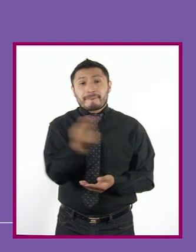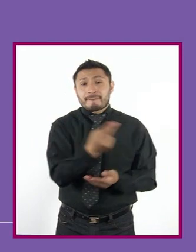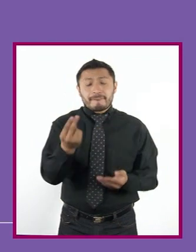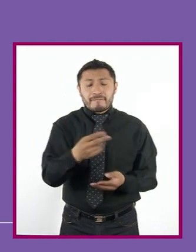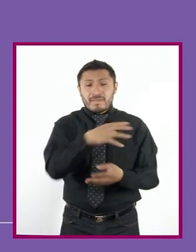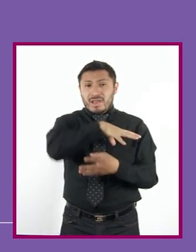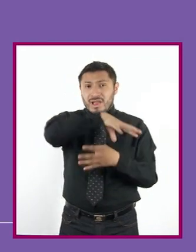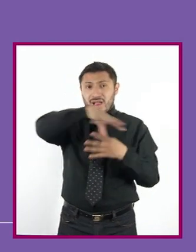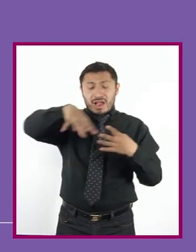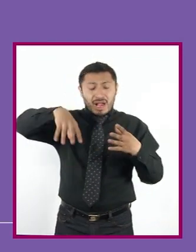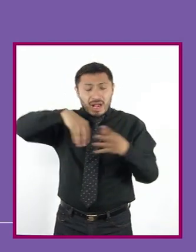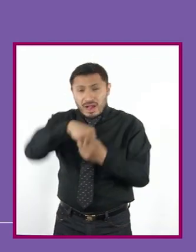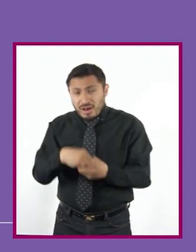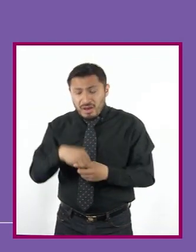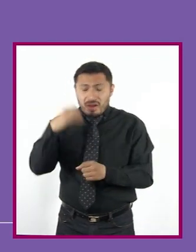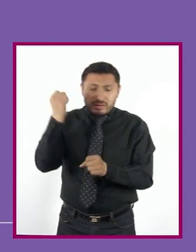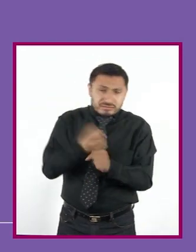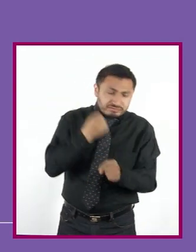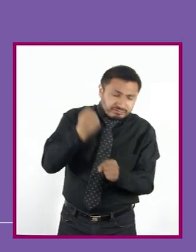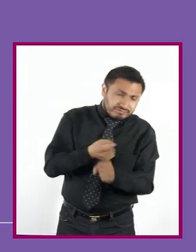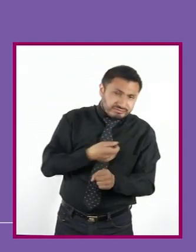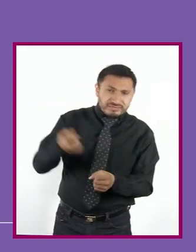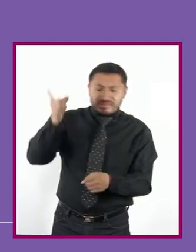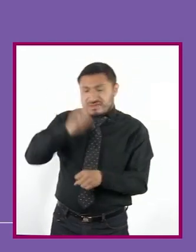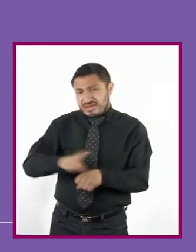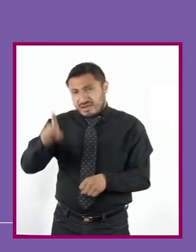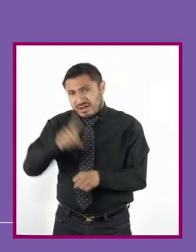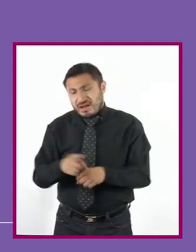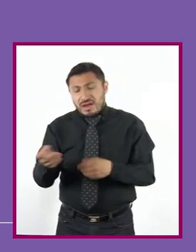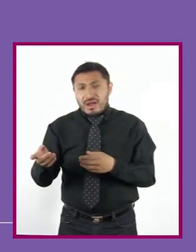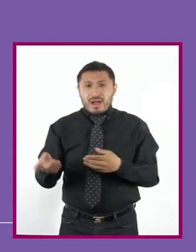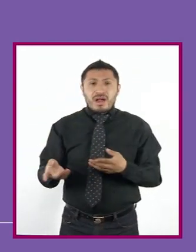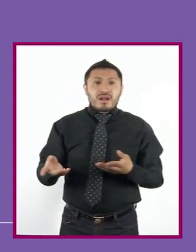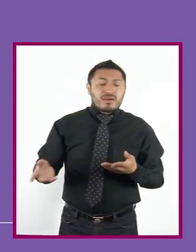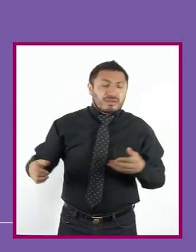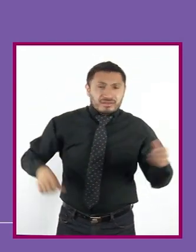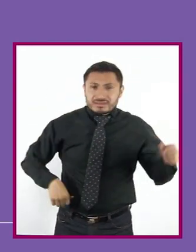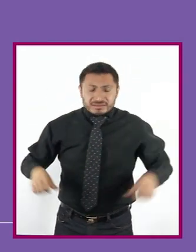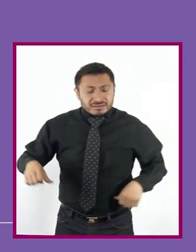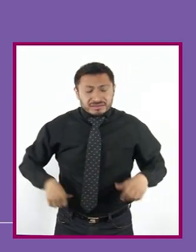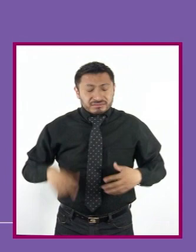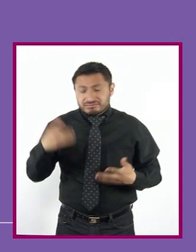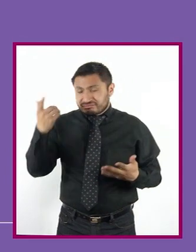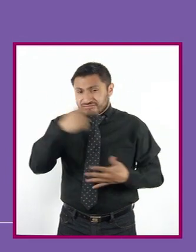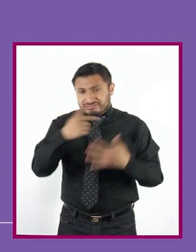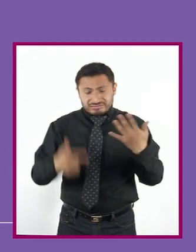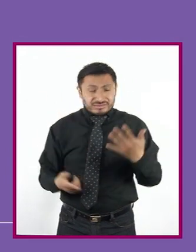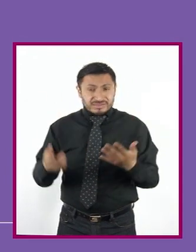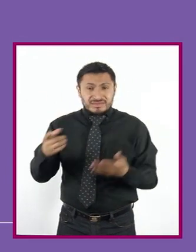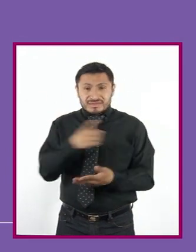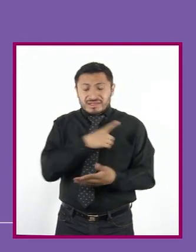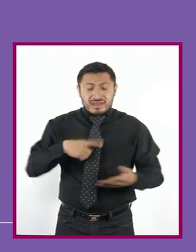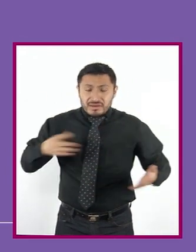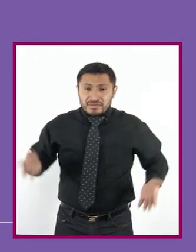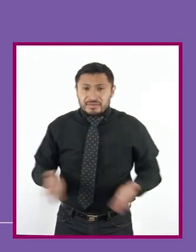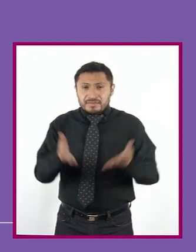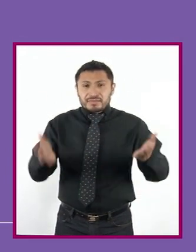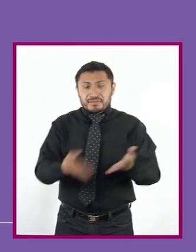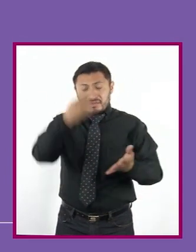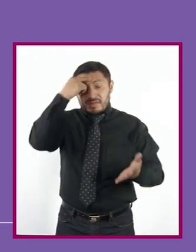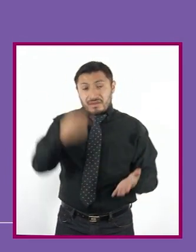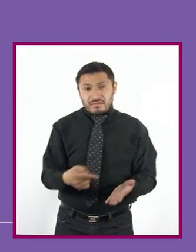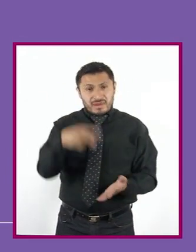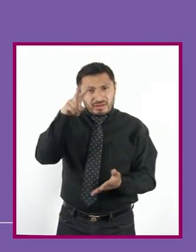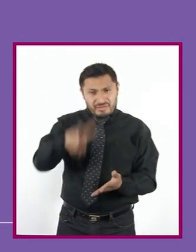de prácticas que se vean todos los días, de disposiciones, de actitudes que nos tienen que caminar a que realmente